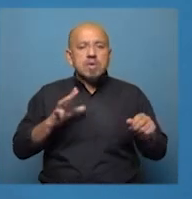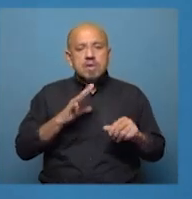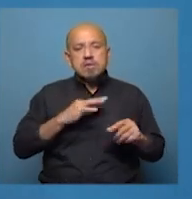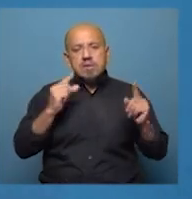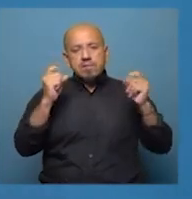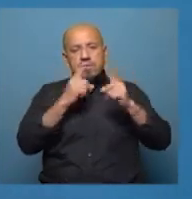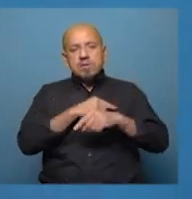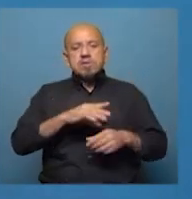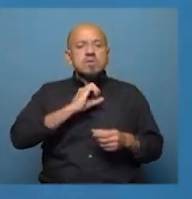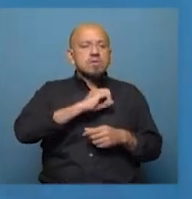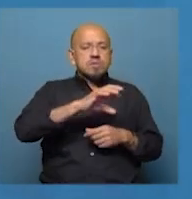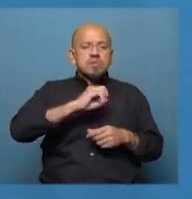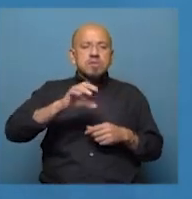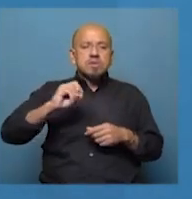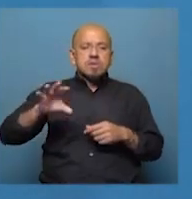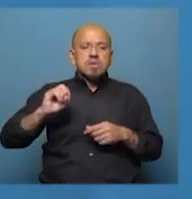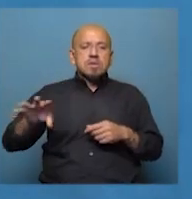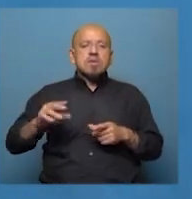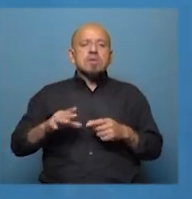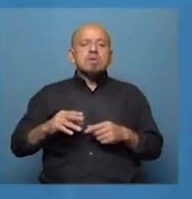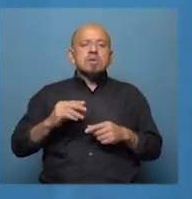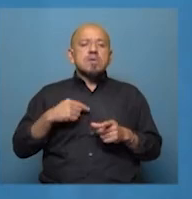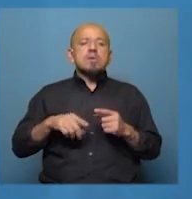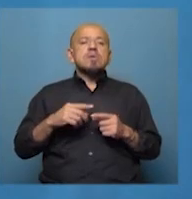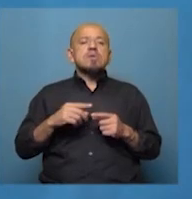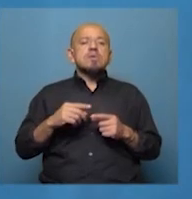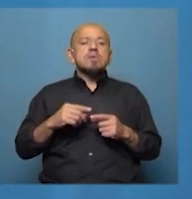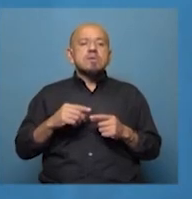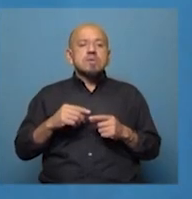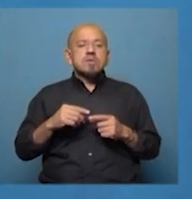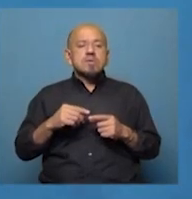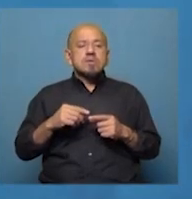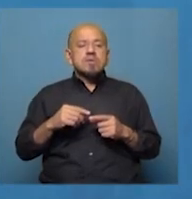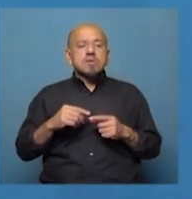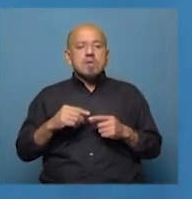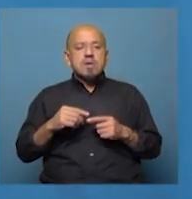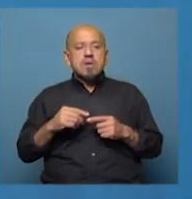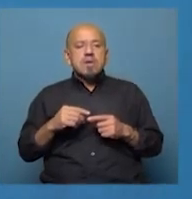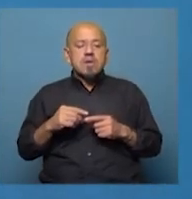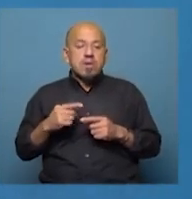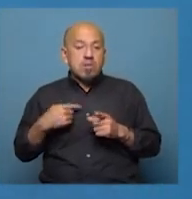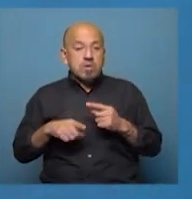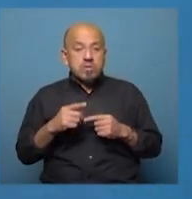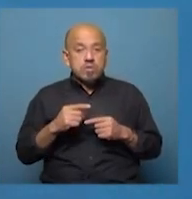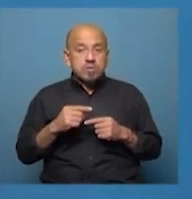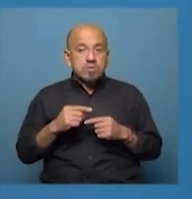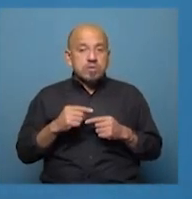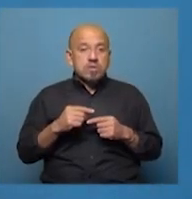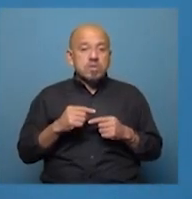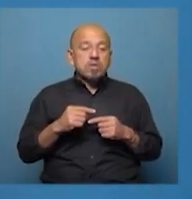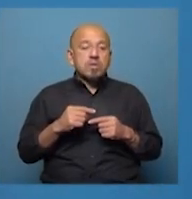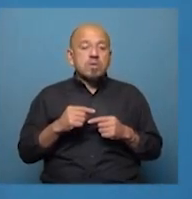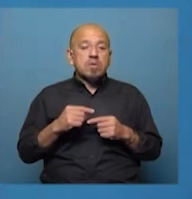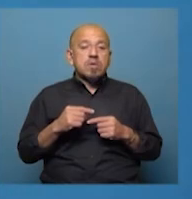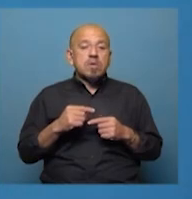en la cadena de distribución y Seguramente se podrán resolver el tema es cuando el problema es sistemático sostenido en el